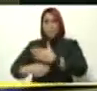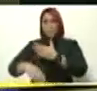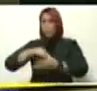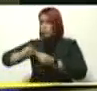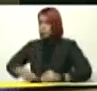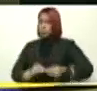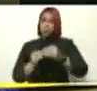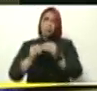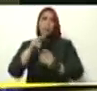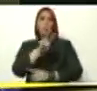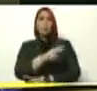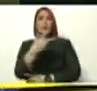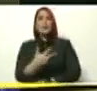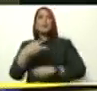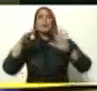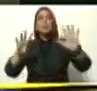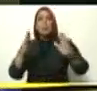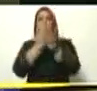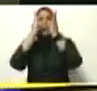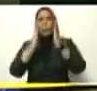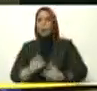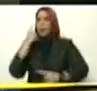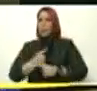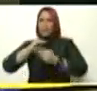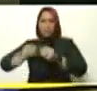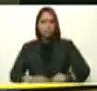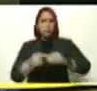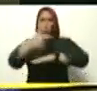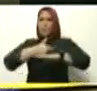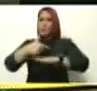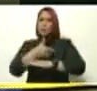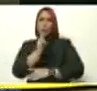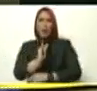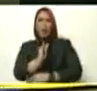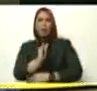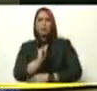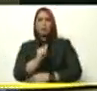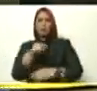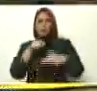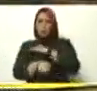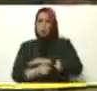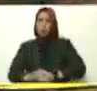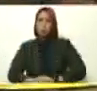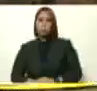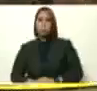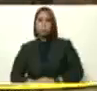las 239 escuelas que tiene la gobernación en su mano.